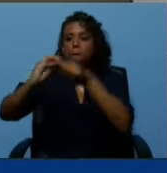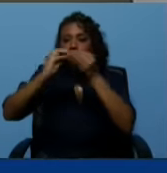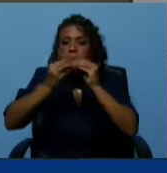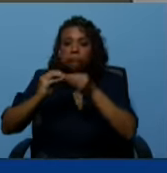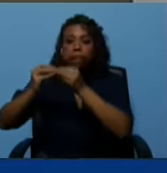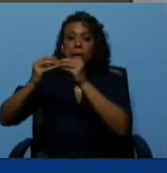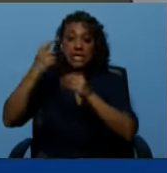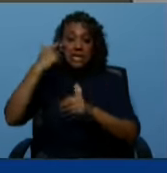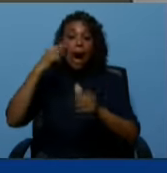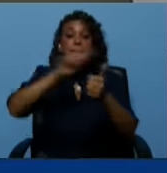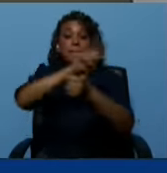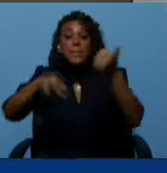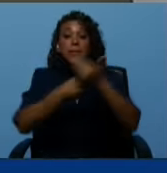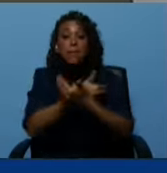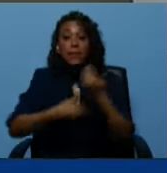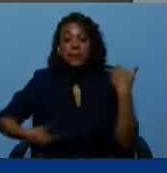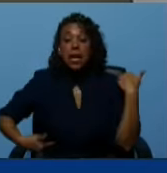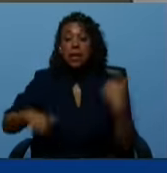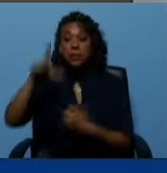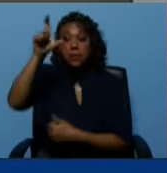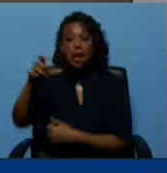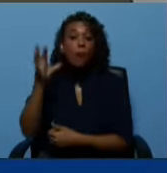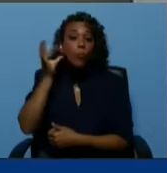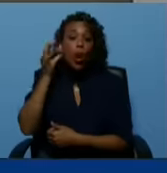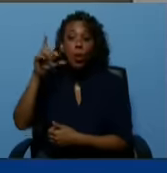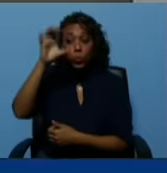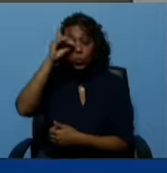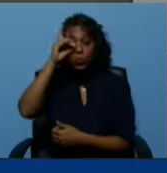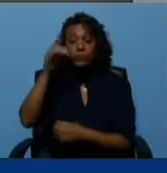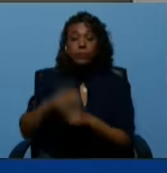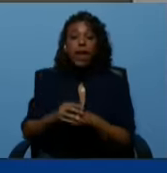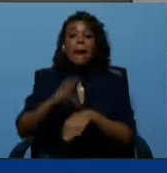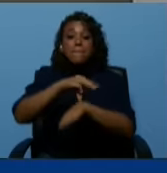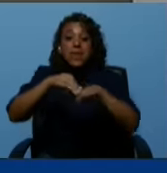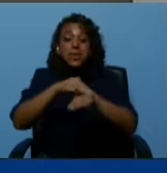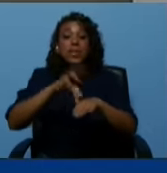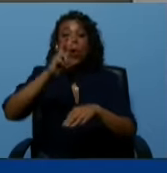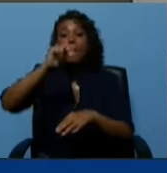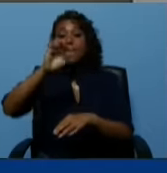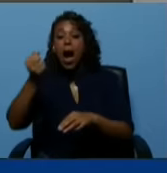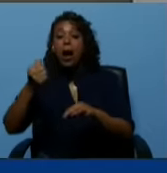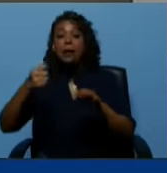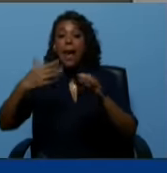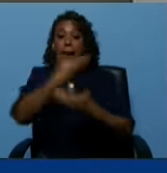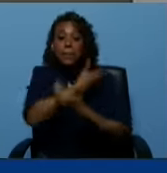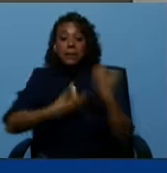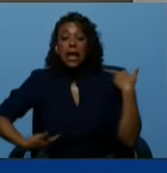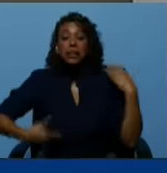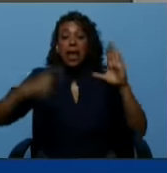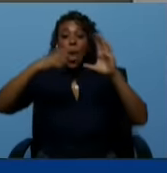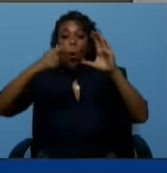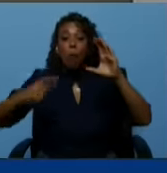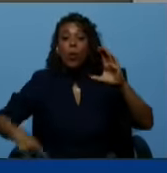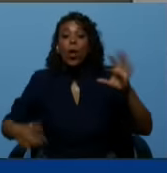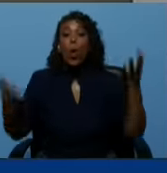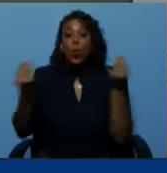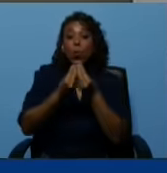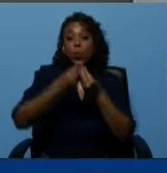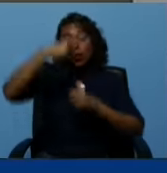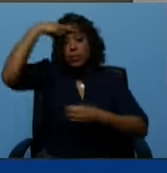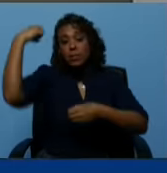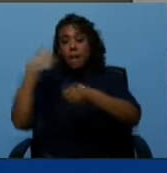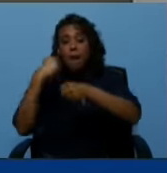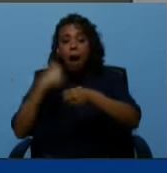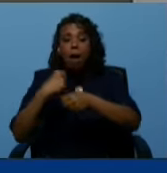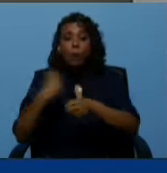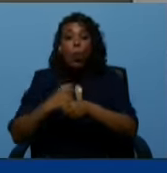Tengo a la vicepresidenta ejecutiva, al ministro Márquez, al presidente Corpolet, con la clase obrera,